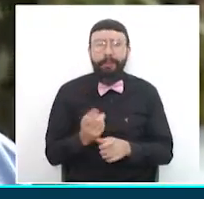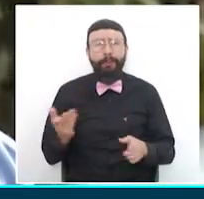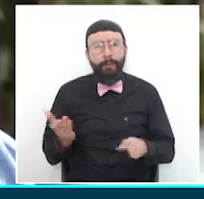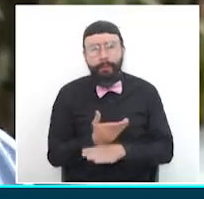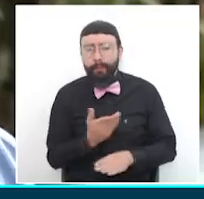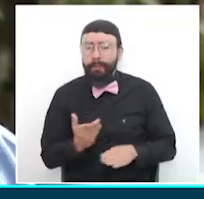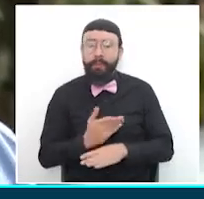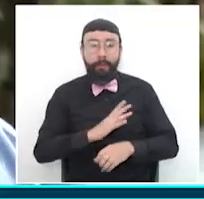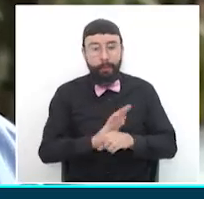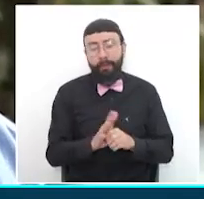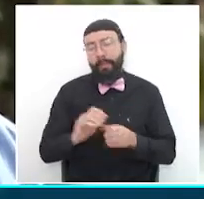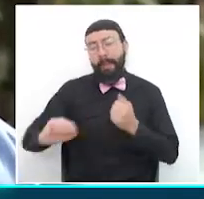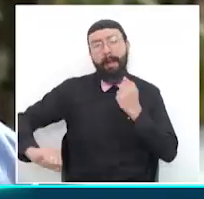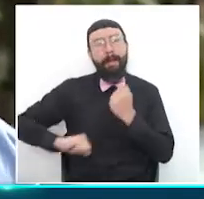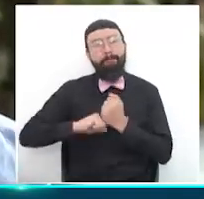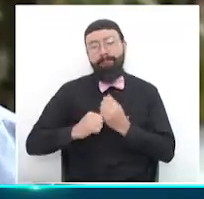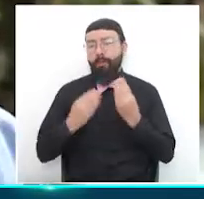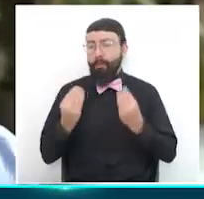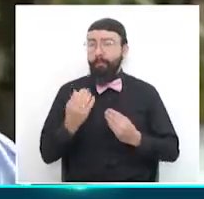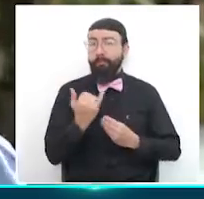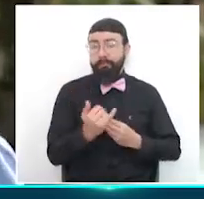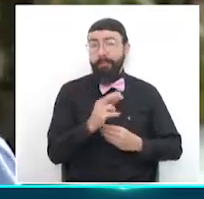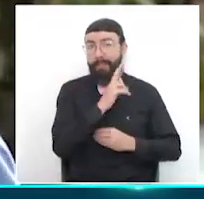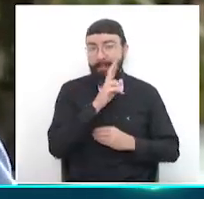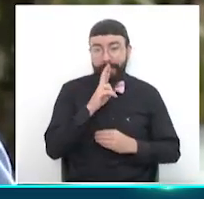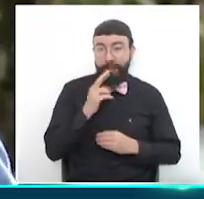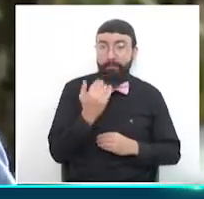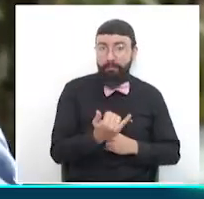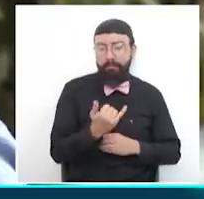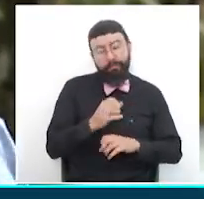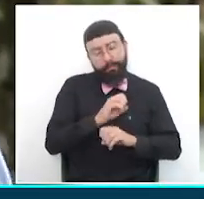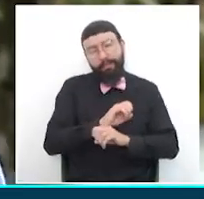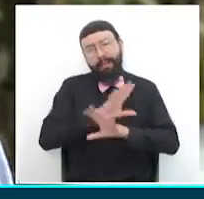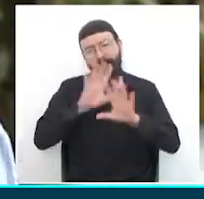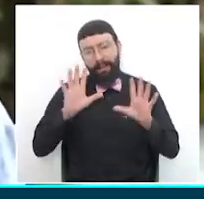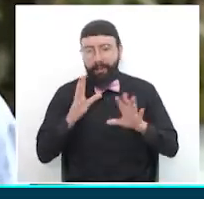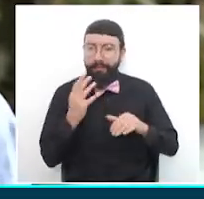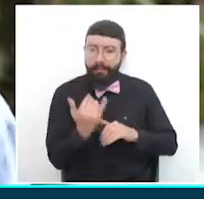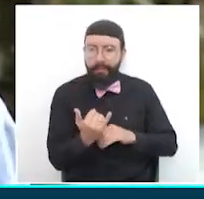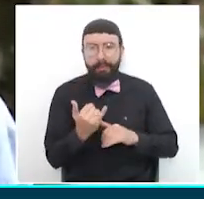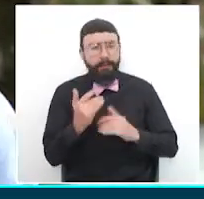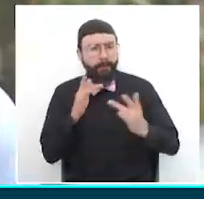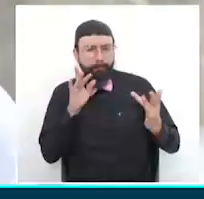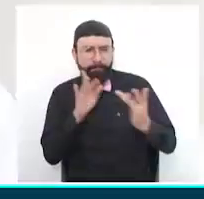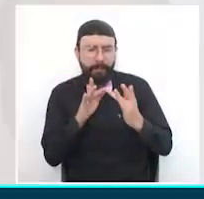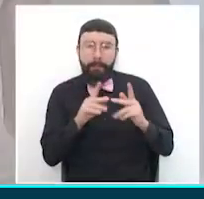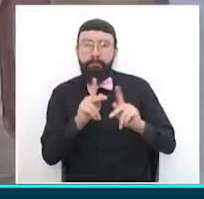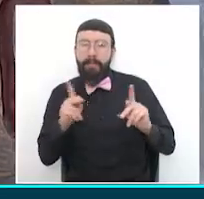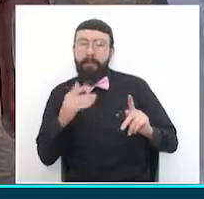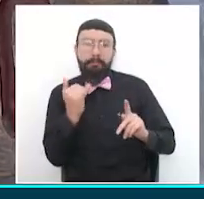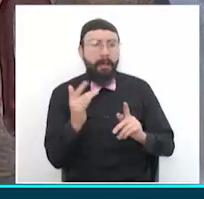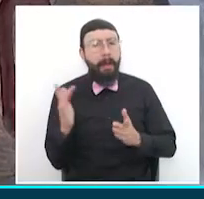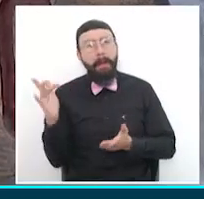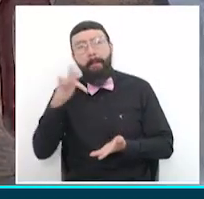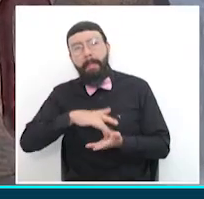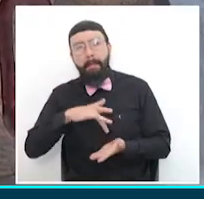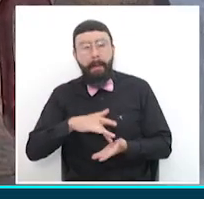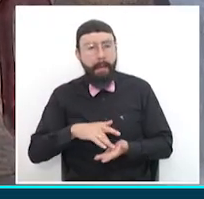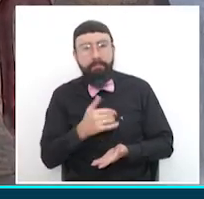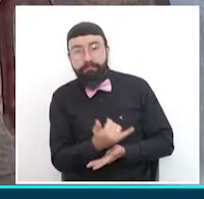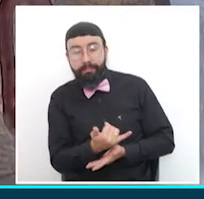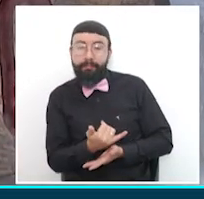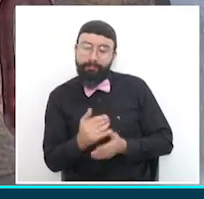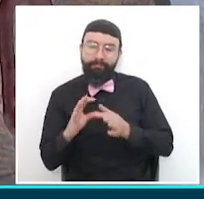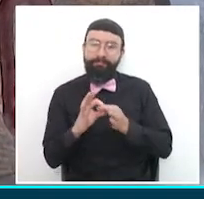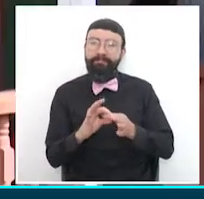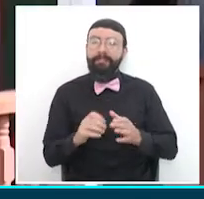sido de gran apoyo para el restaurante y obviamente pues vincularnos con las personas que estaban participando.